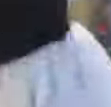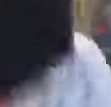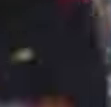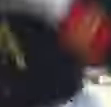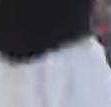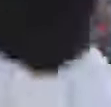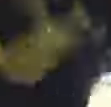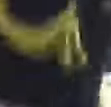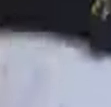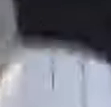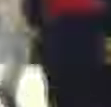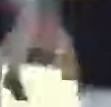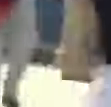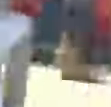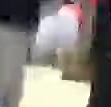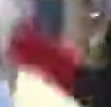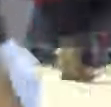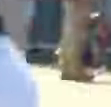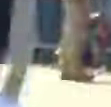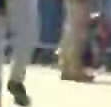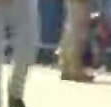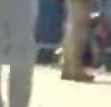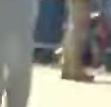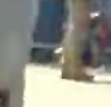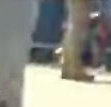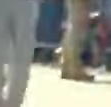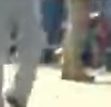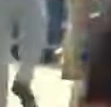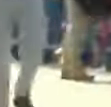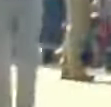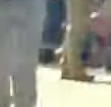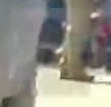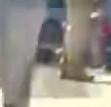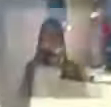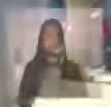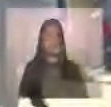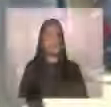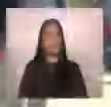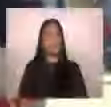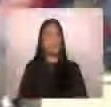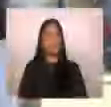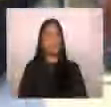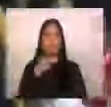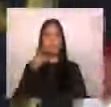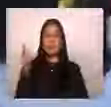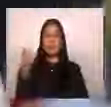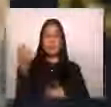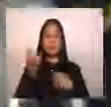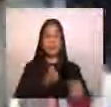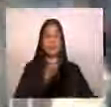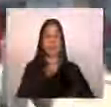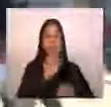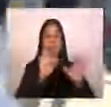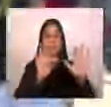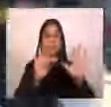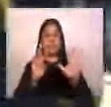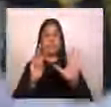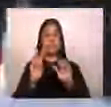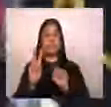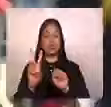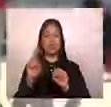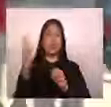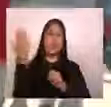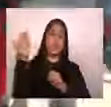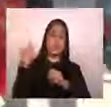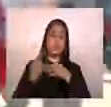La banda fue fundada en 1982 por el profesor de educación musical Conrado Guerrero. Desde sus